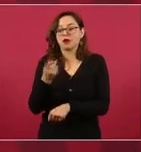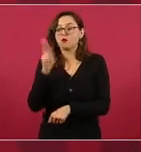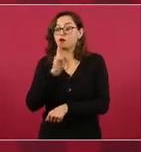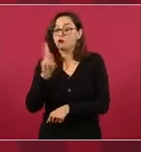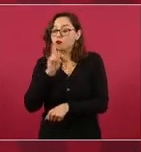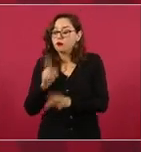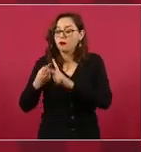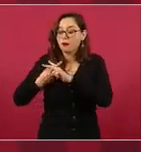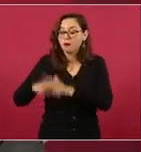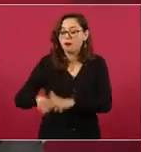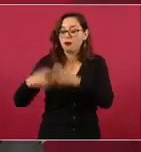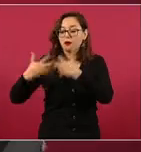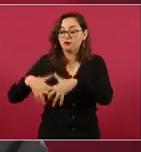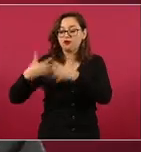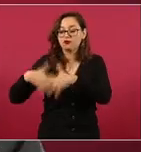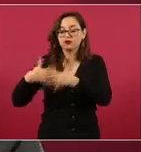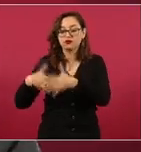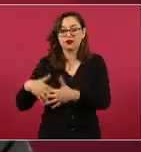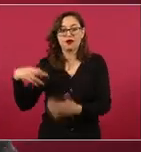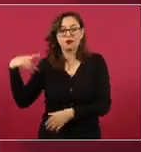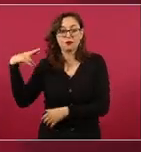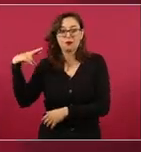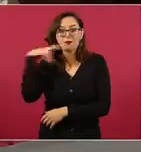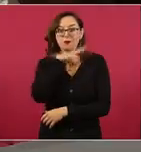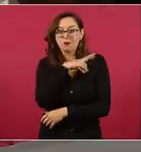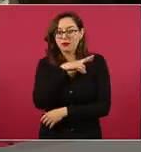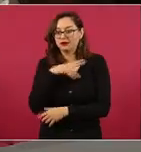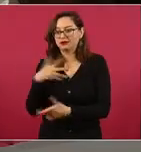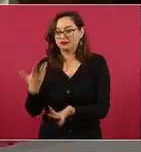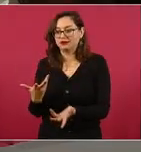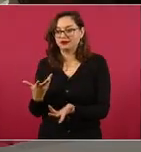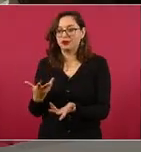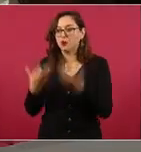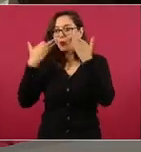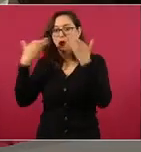operación. Pero, por ejemplo, el aeropuerto,